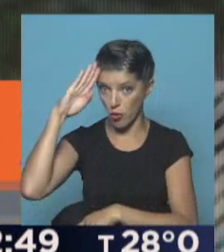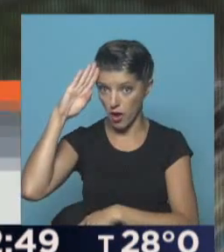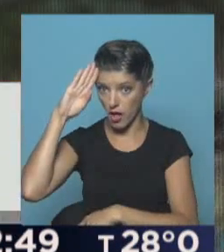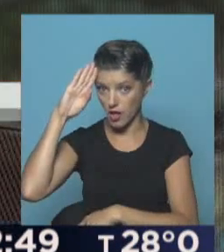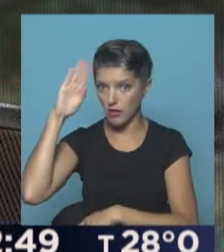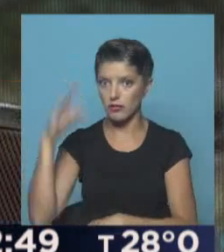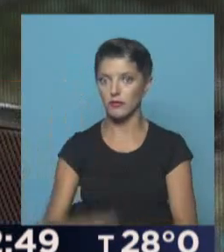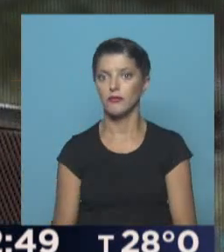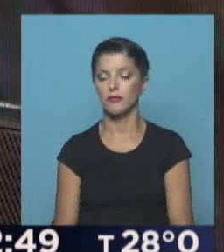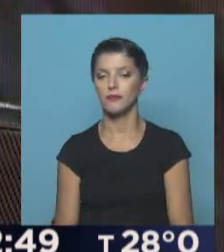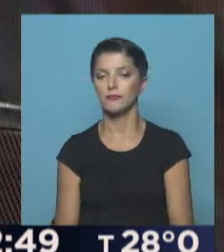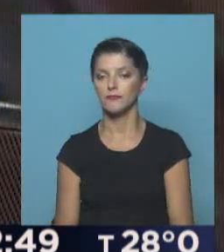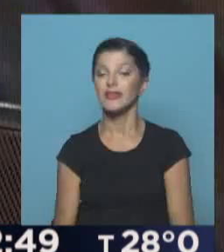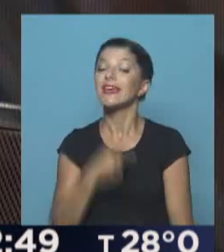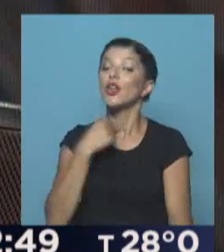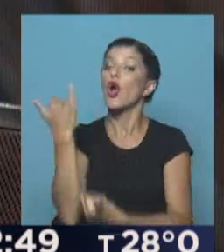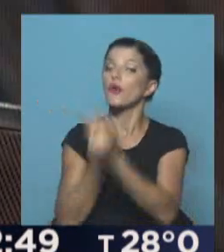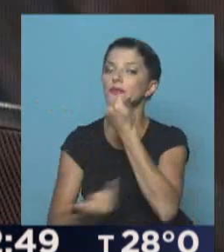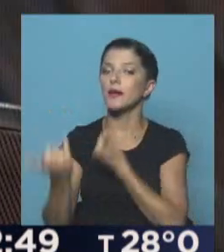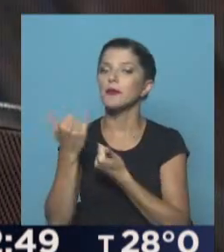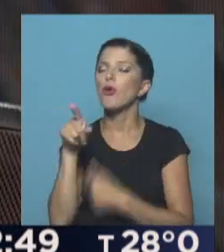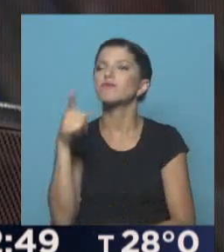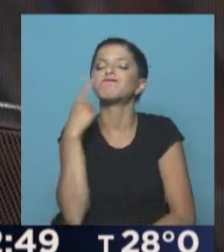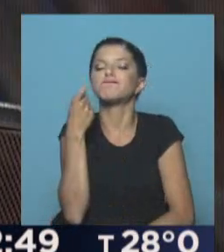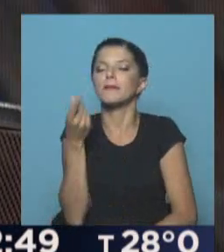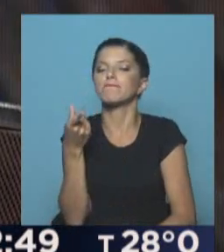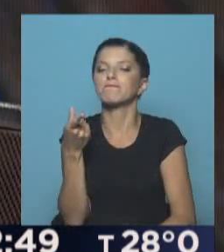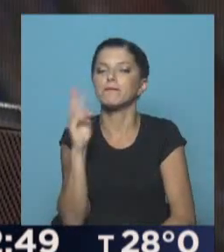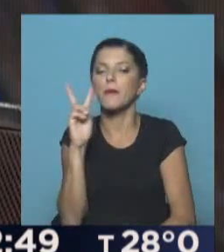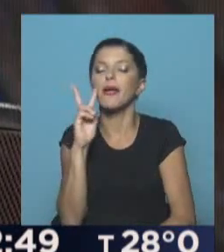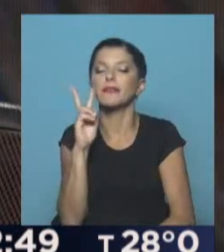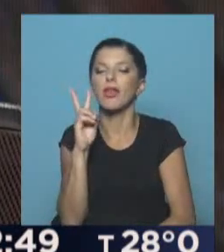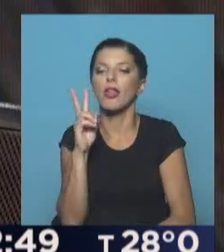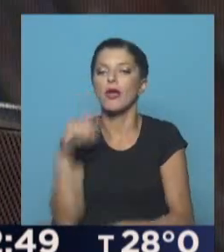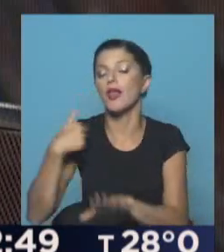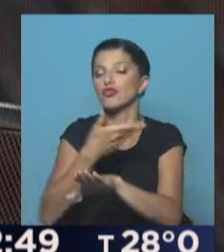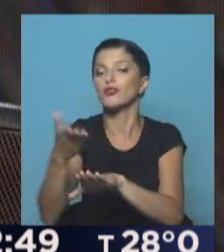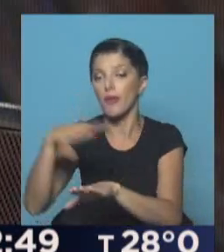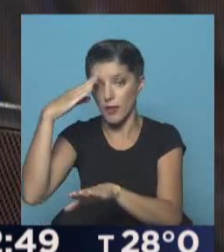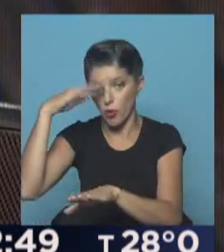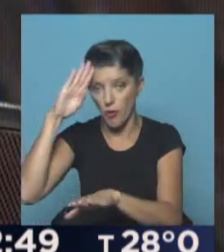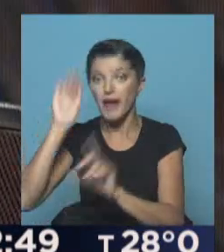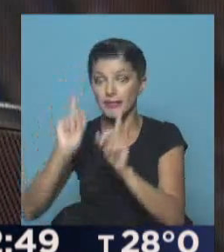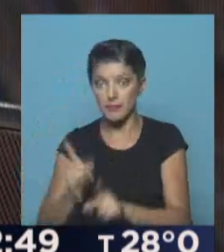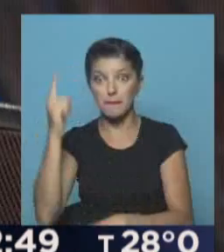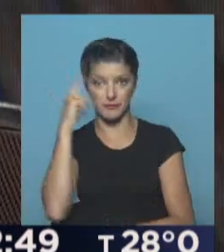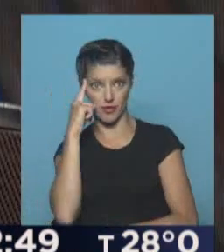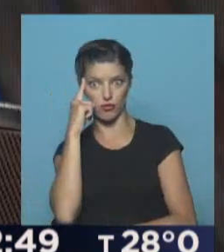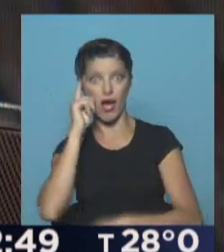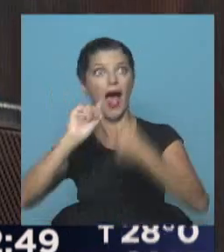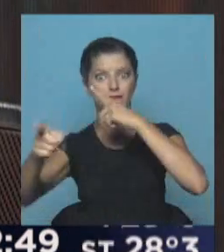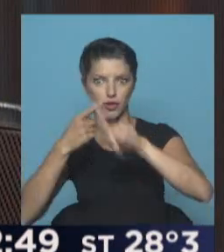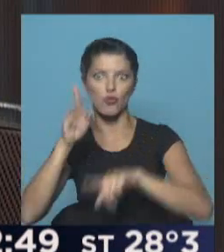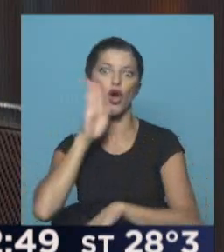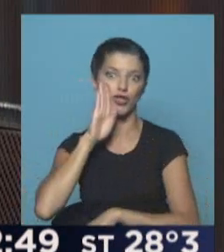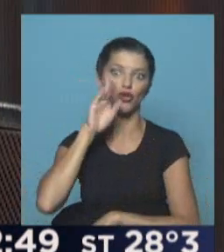y también sería interesante que nos contaras un poco qué es lo que percibís en la población cubana también en relación al nuevo vínculo que se